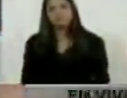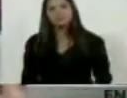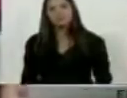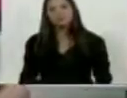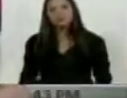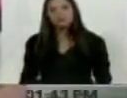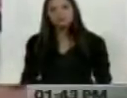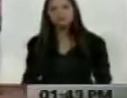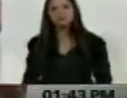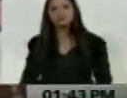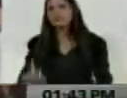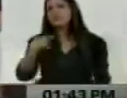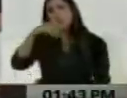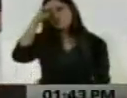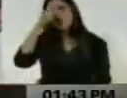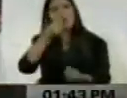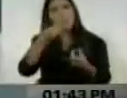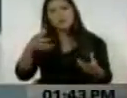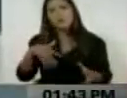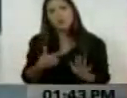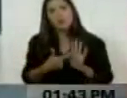No sé cuántos casos podemos mostrar